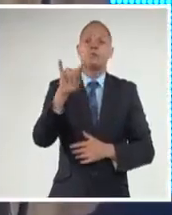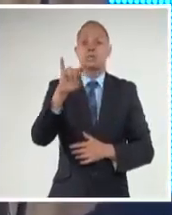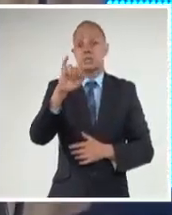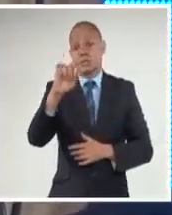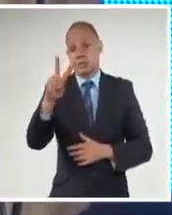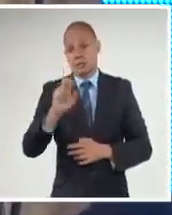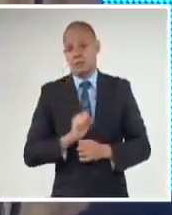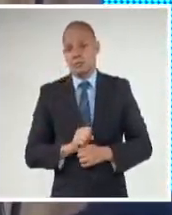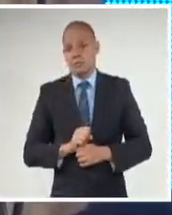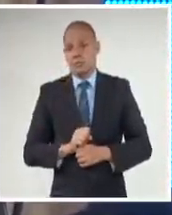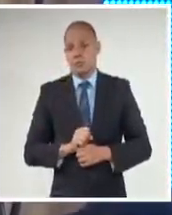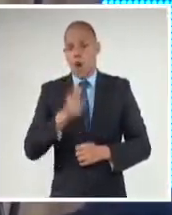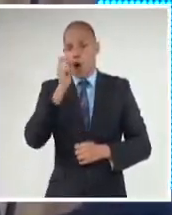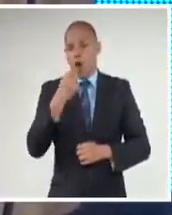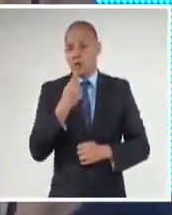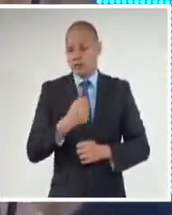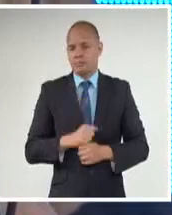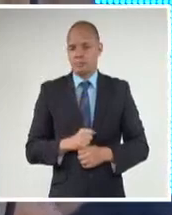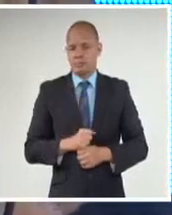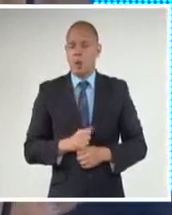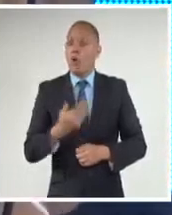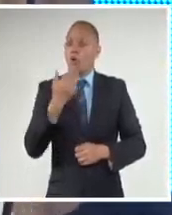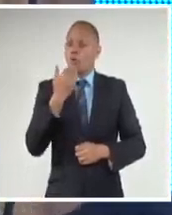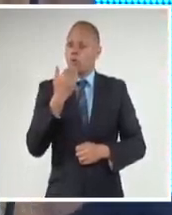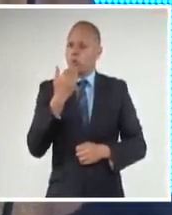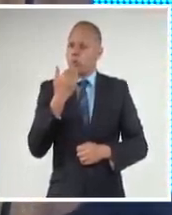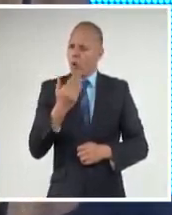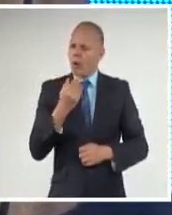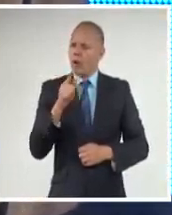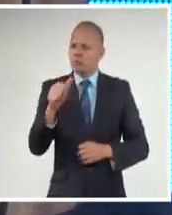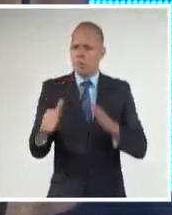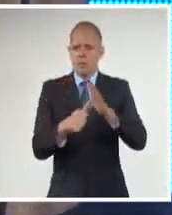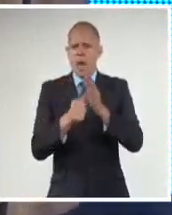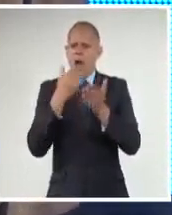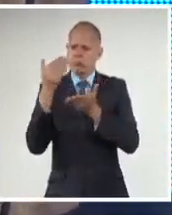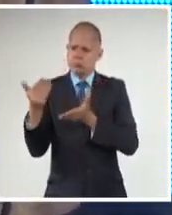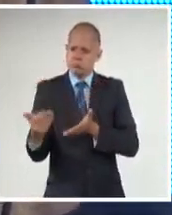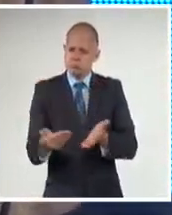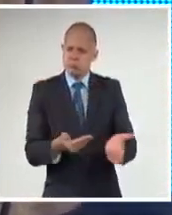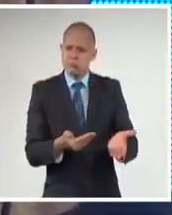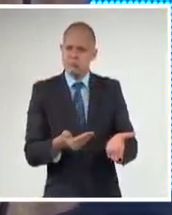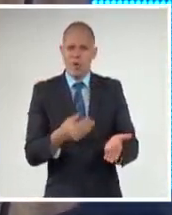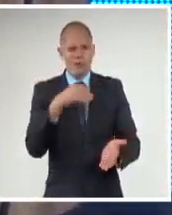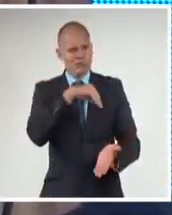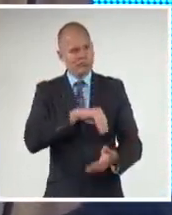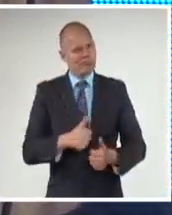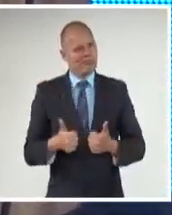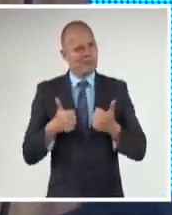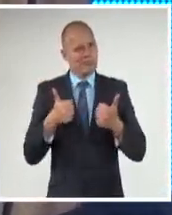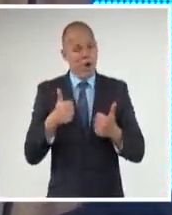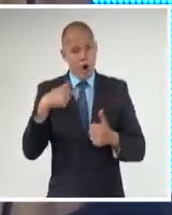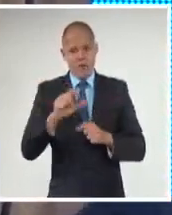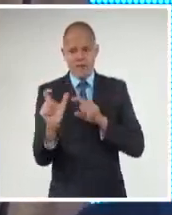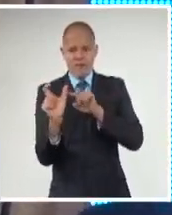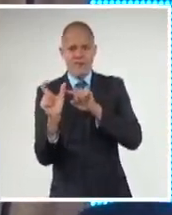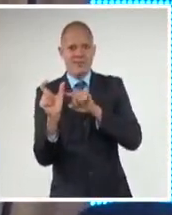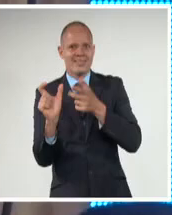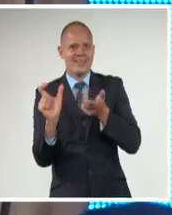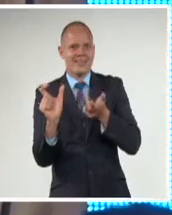Es un honor para nosotros contar con su presencia hoy, 13 de agosto. ¿Qué significa un 13 de agosto para